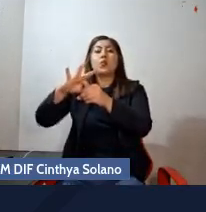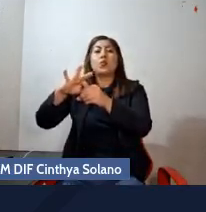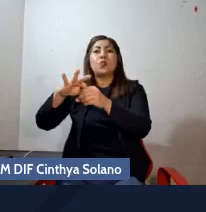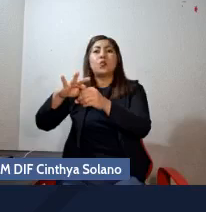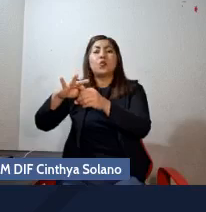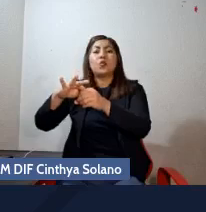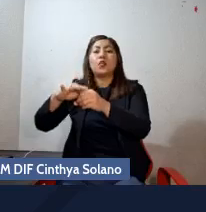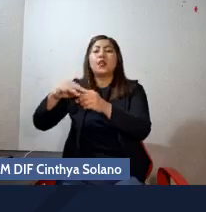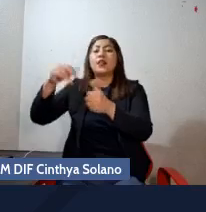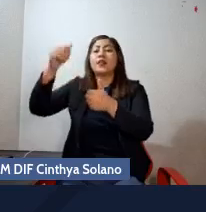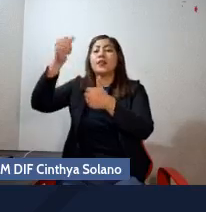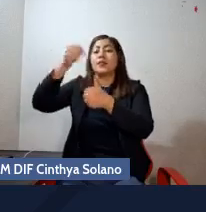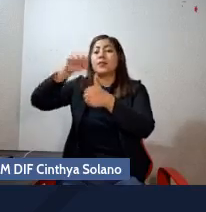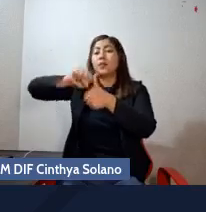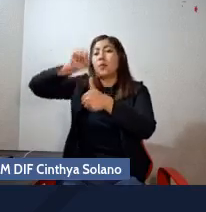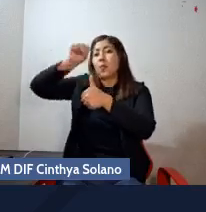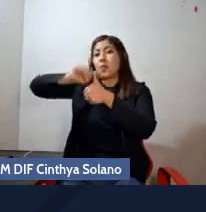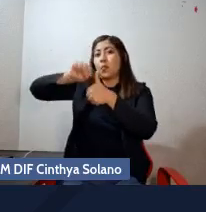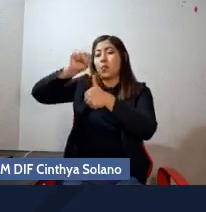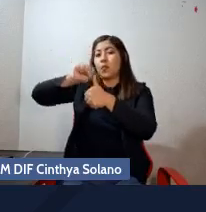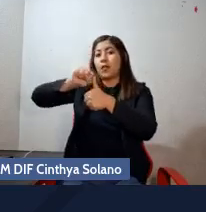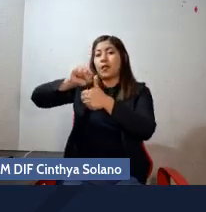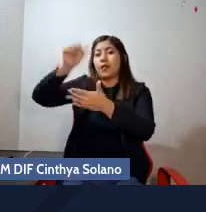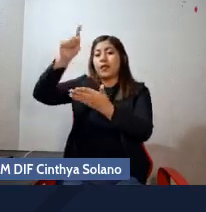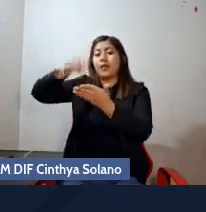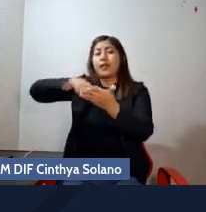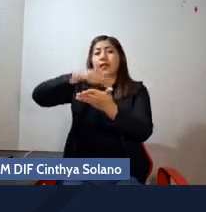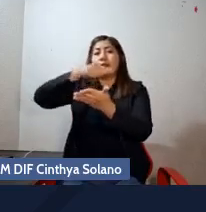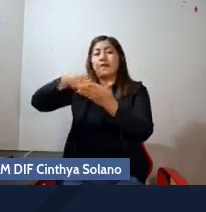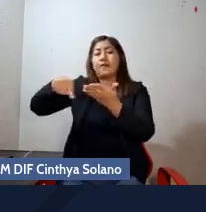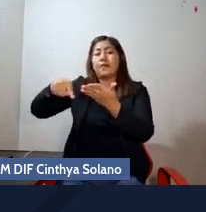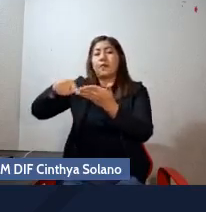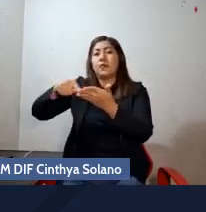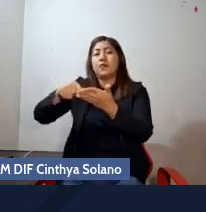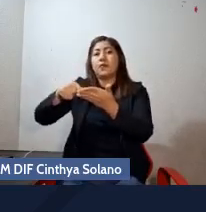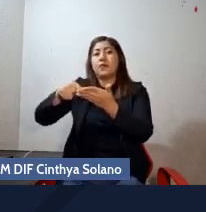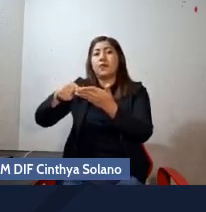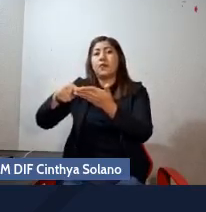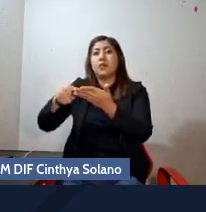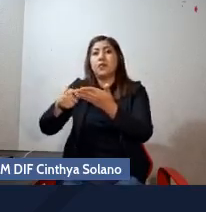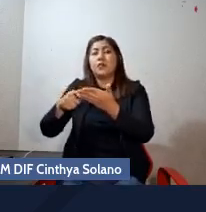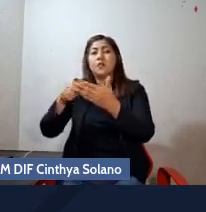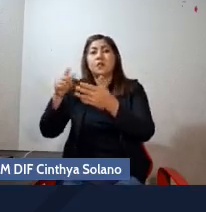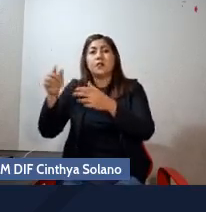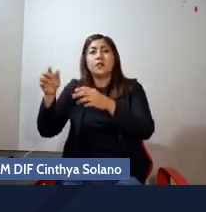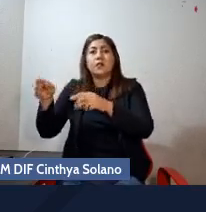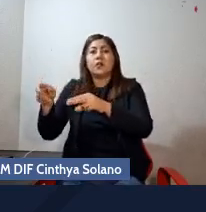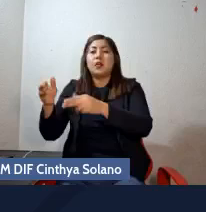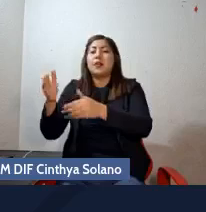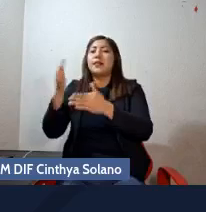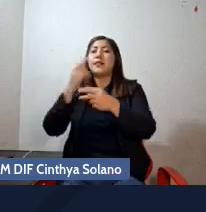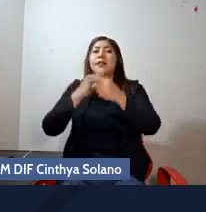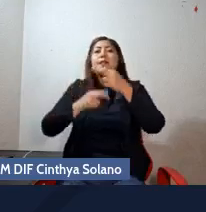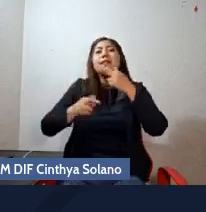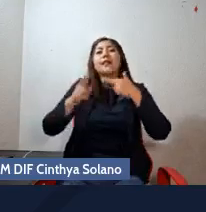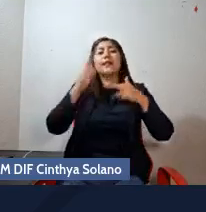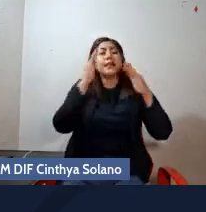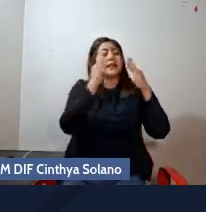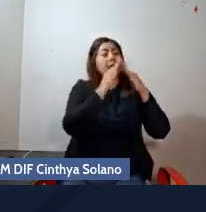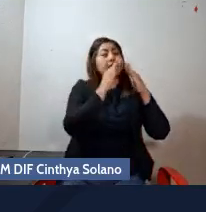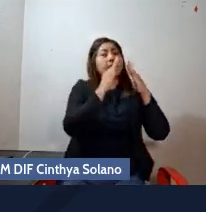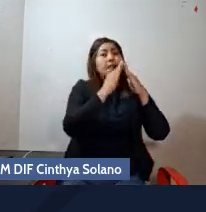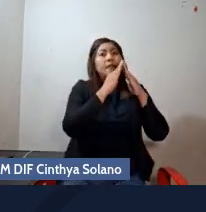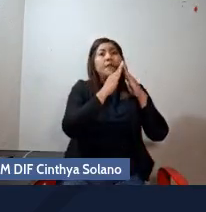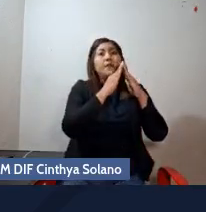votado y regresamos satisfechos al hogar a ver los resultados a través de una pantalla. También es importante que,